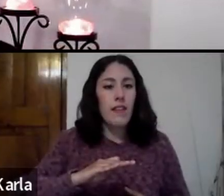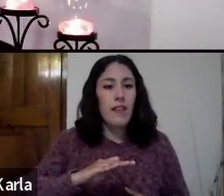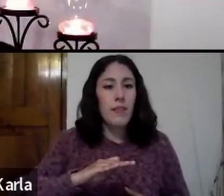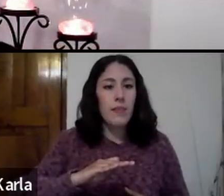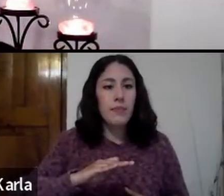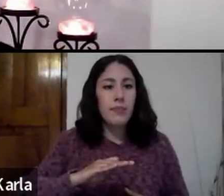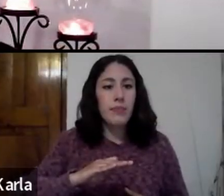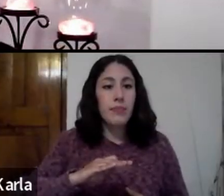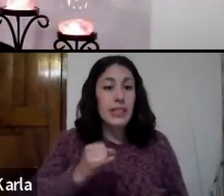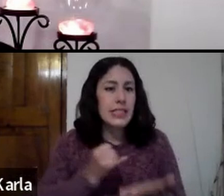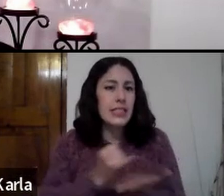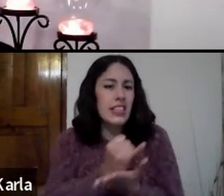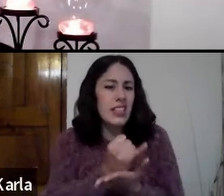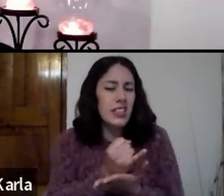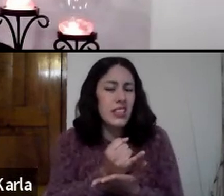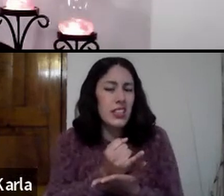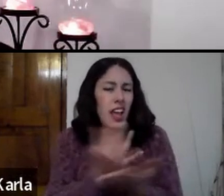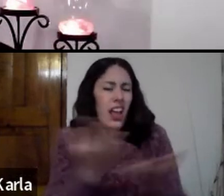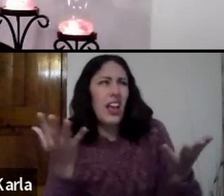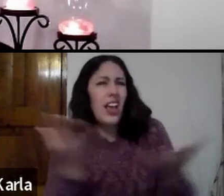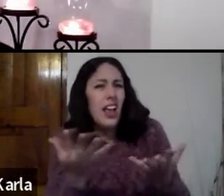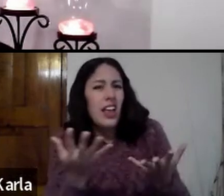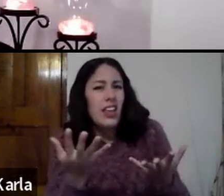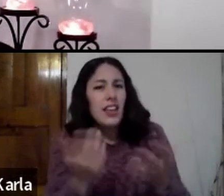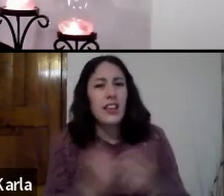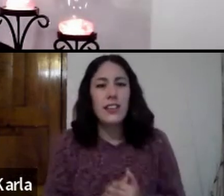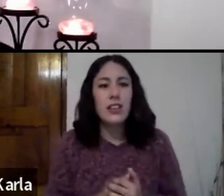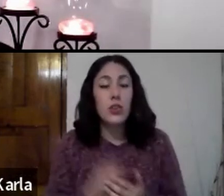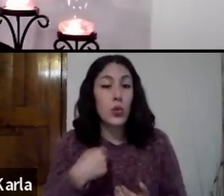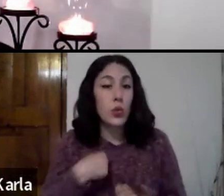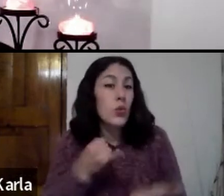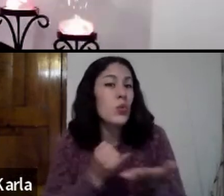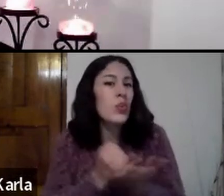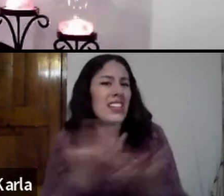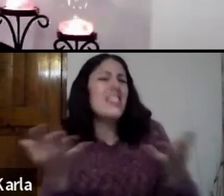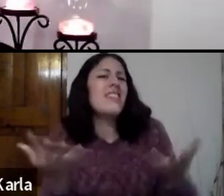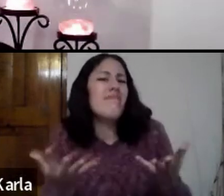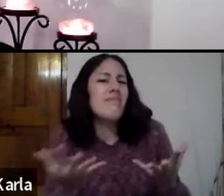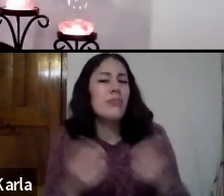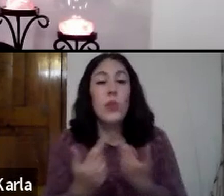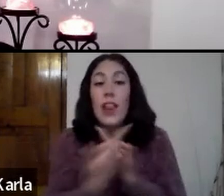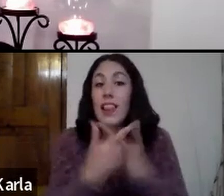la respuesta no es reacción es una respuesta cuando nace desde la libertad